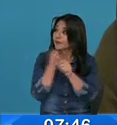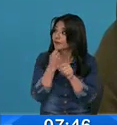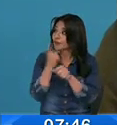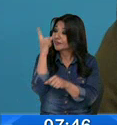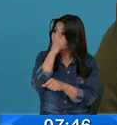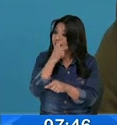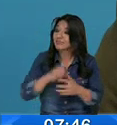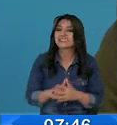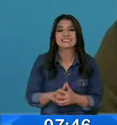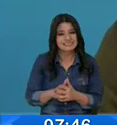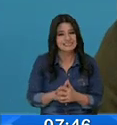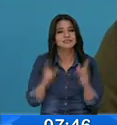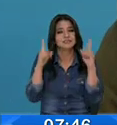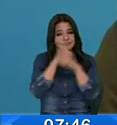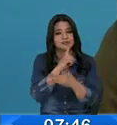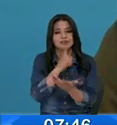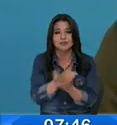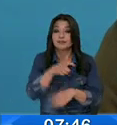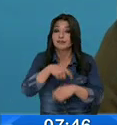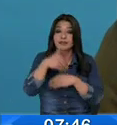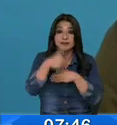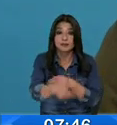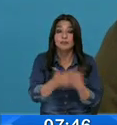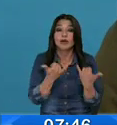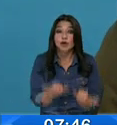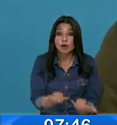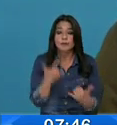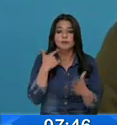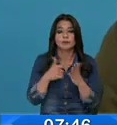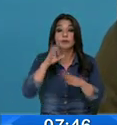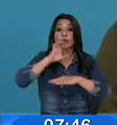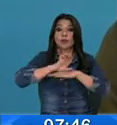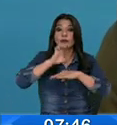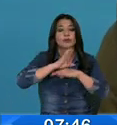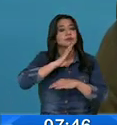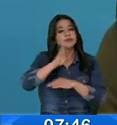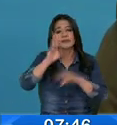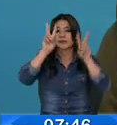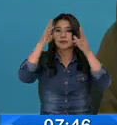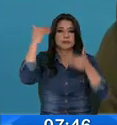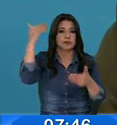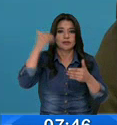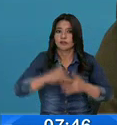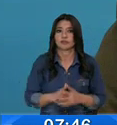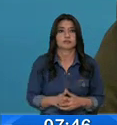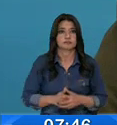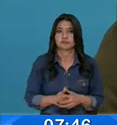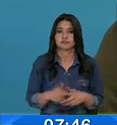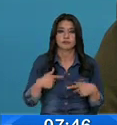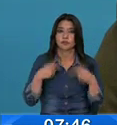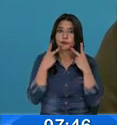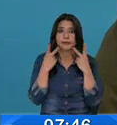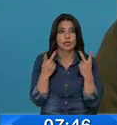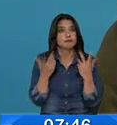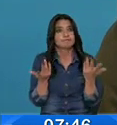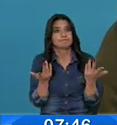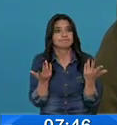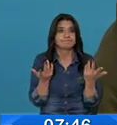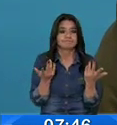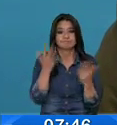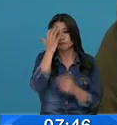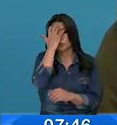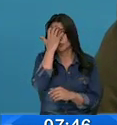hecho va a complicar lamentable los tiempos en el caso del ecuador se manejan políticamente no yo lo veo con mucha preocupación